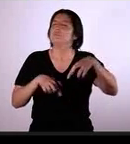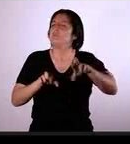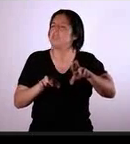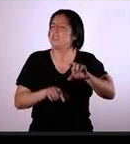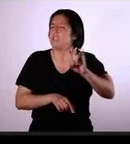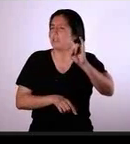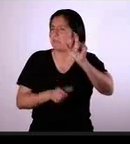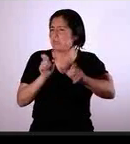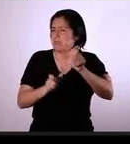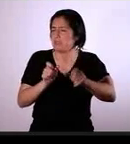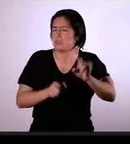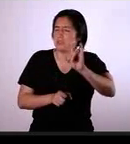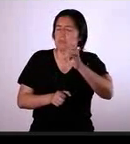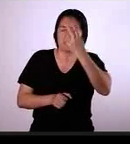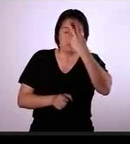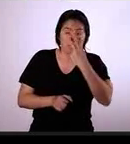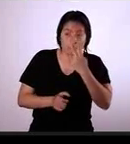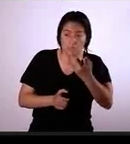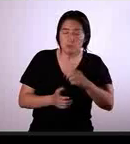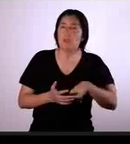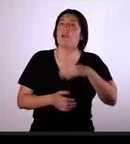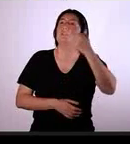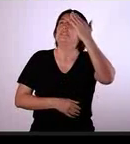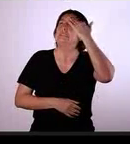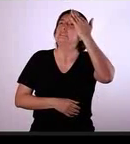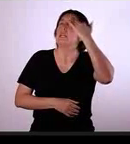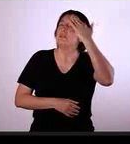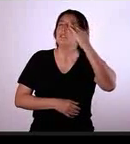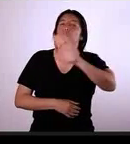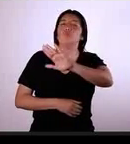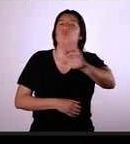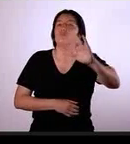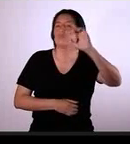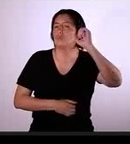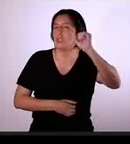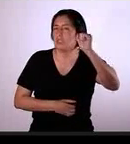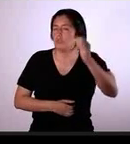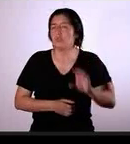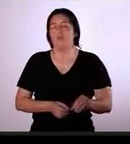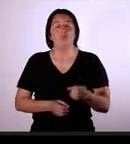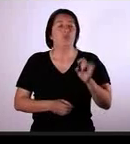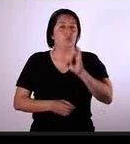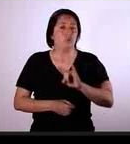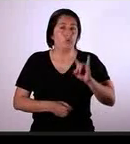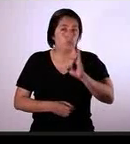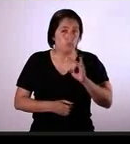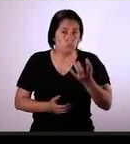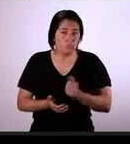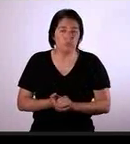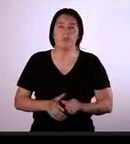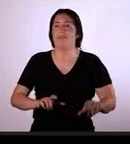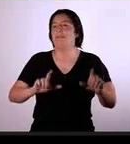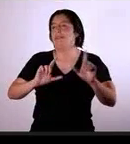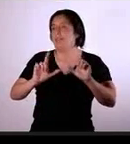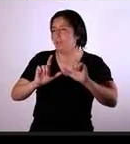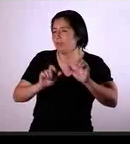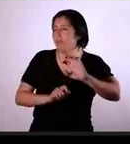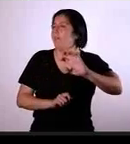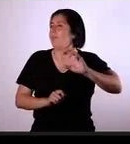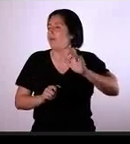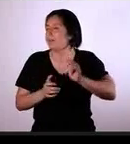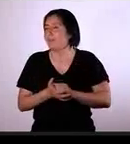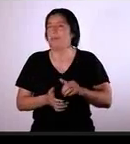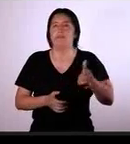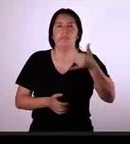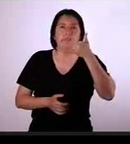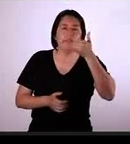visual van a poder enterarse de cuáles son sus derechos como usuarios de los servicios públicos de telecomunicaciones, cómo pueden